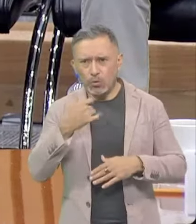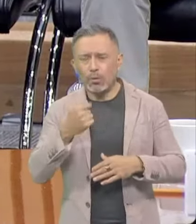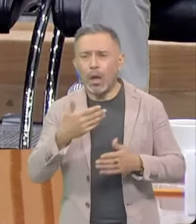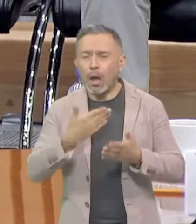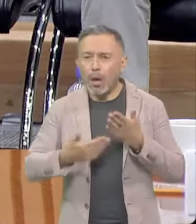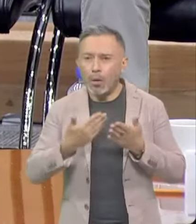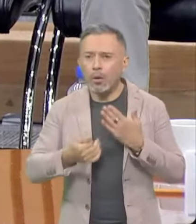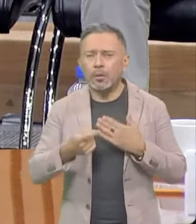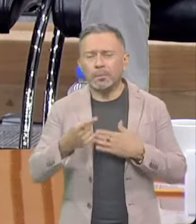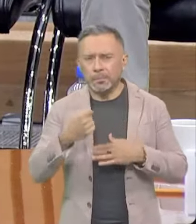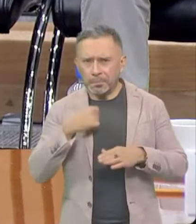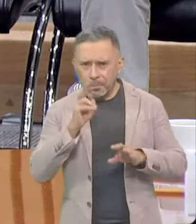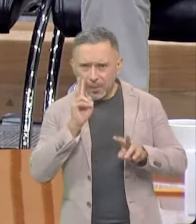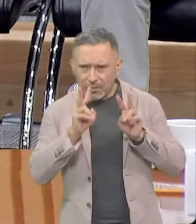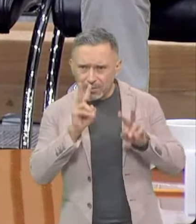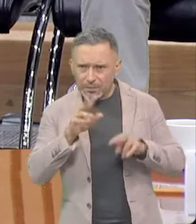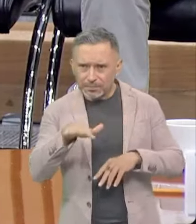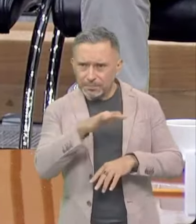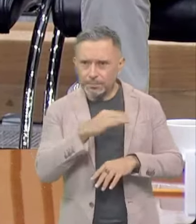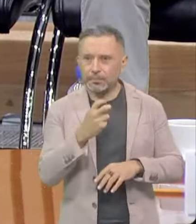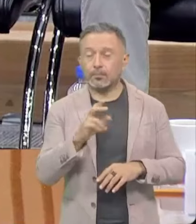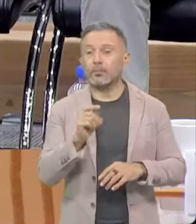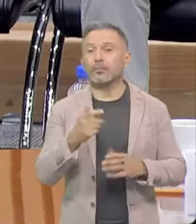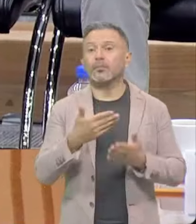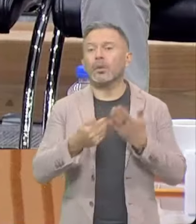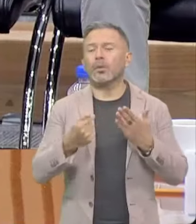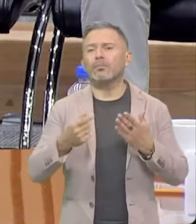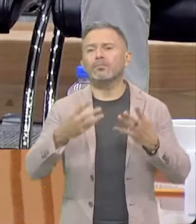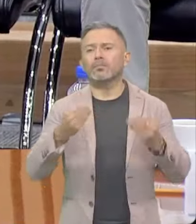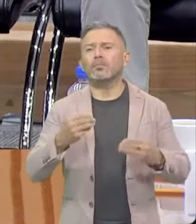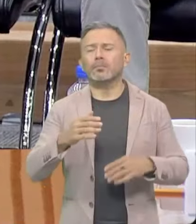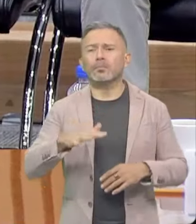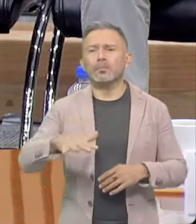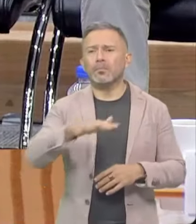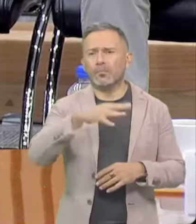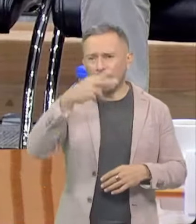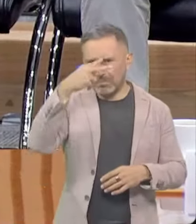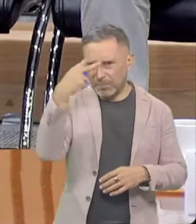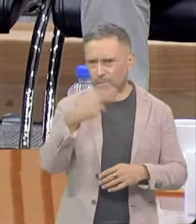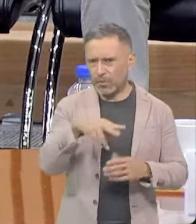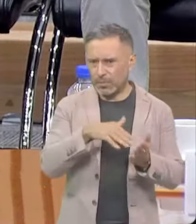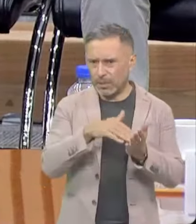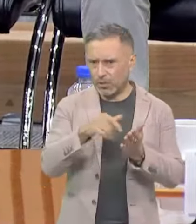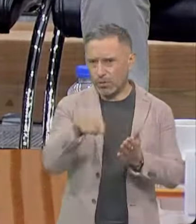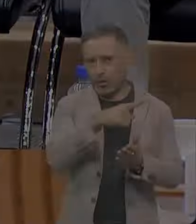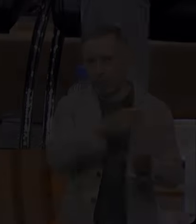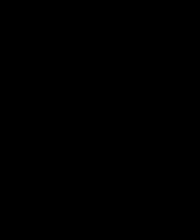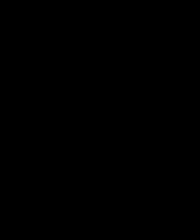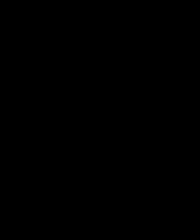hasta hoy y que seros representando a los millones de mexicanos que votaron por nosotros es cuanto presidenta gracias